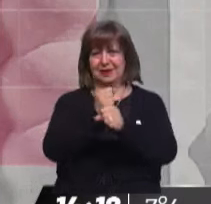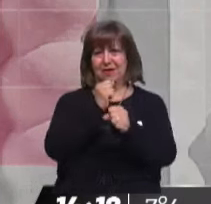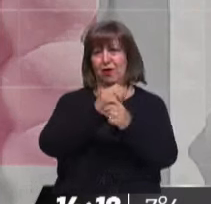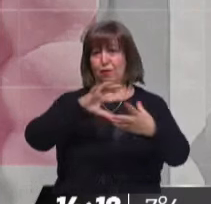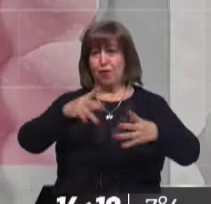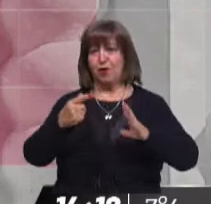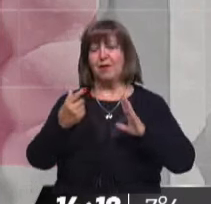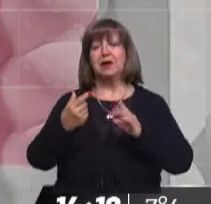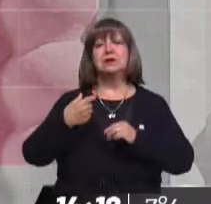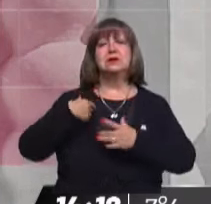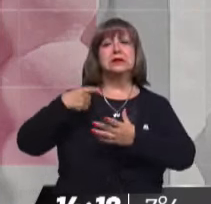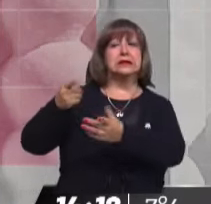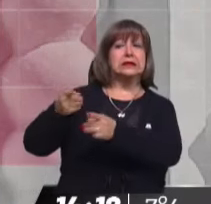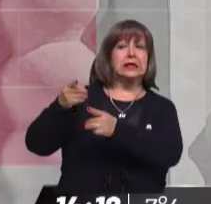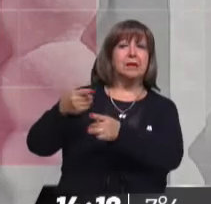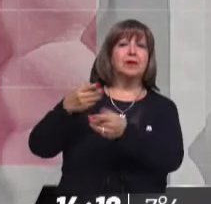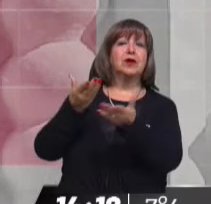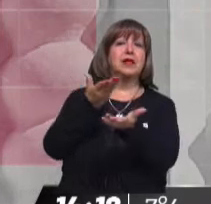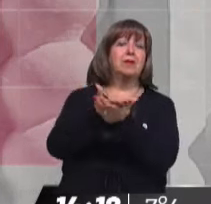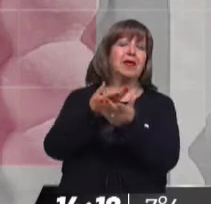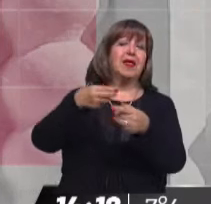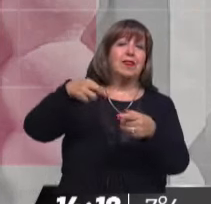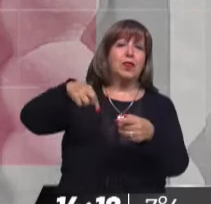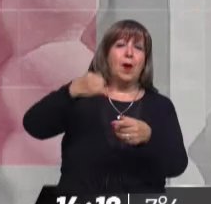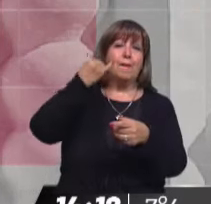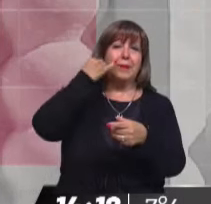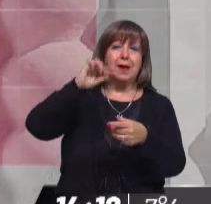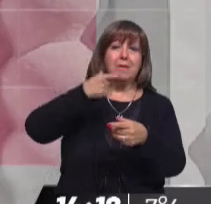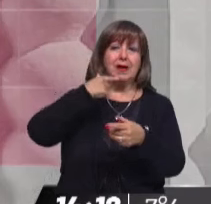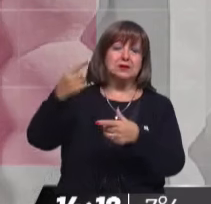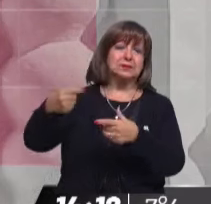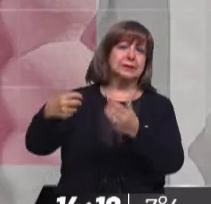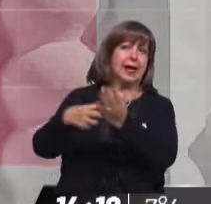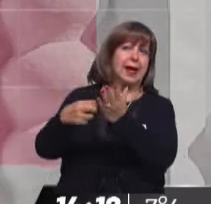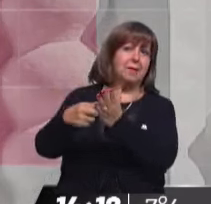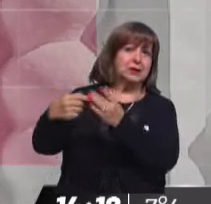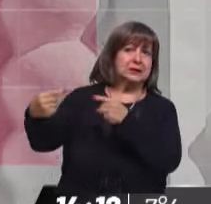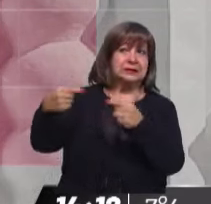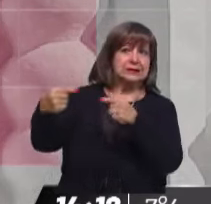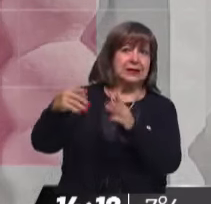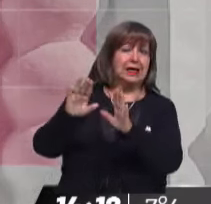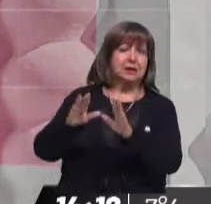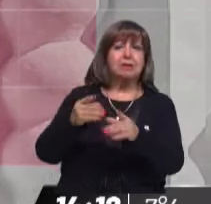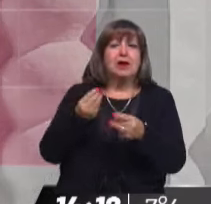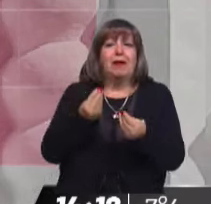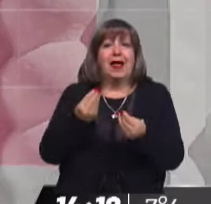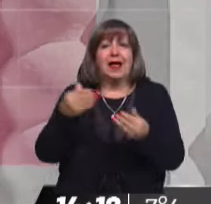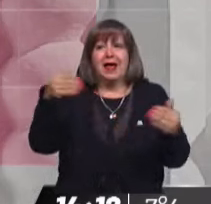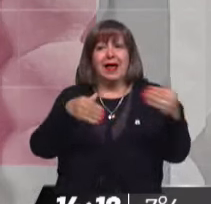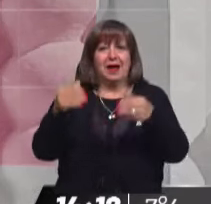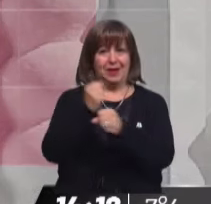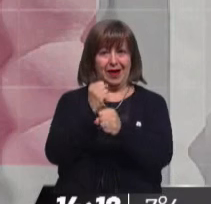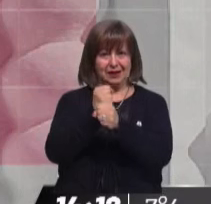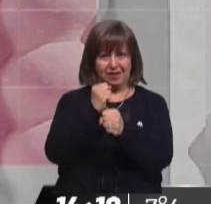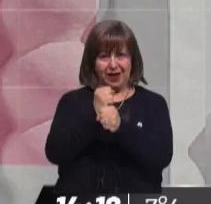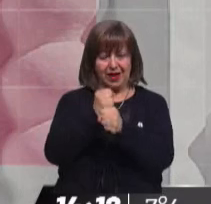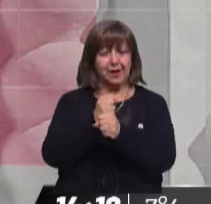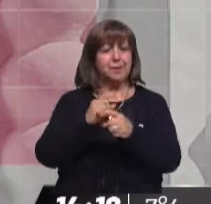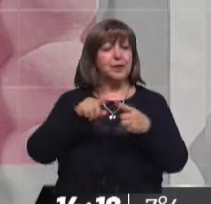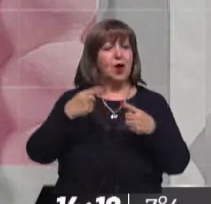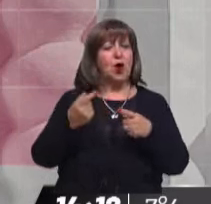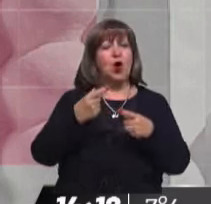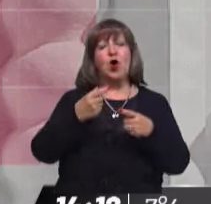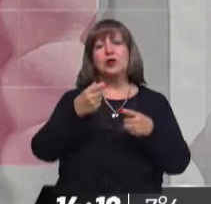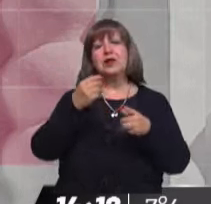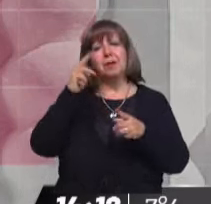un clamor de las pymes, fundamentalmente esto de la reforma laboral, que es para generar empleo justamente. La reforma previsional